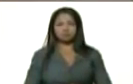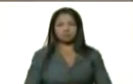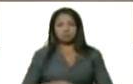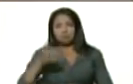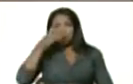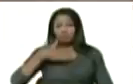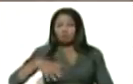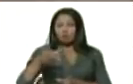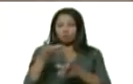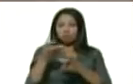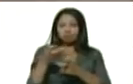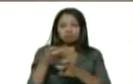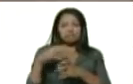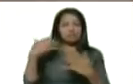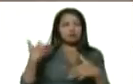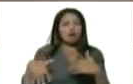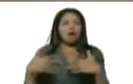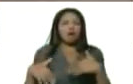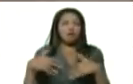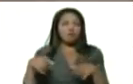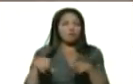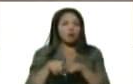cobrar caro, caro.